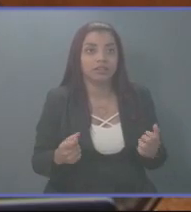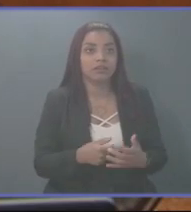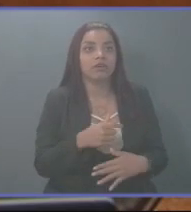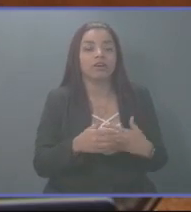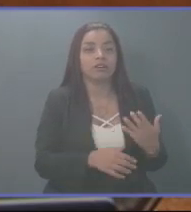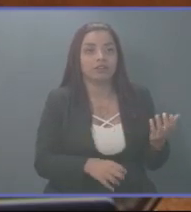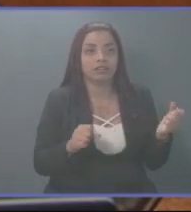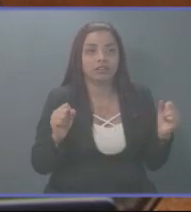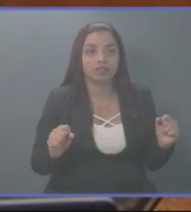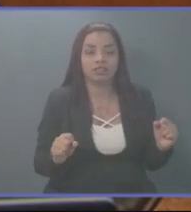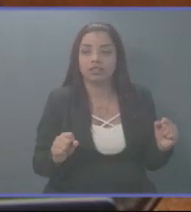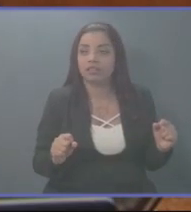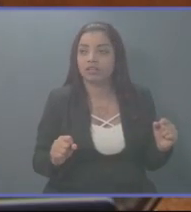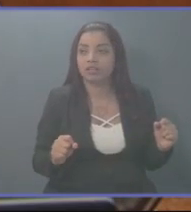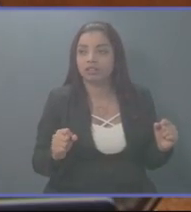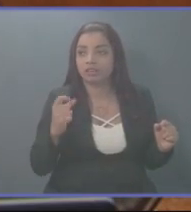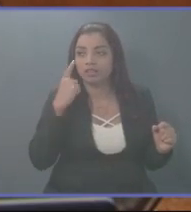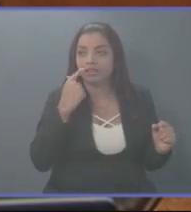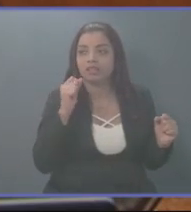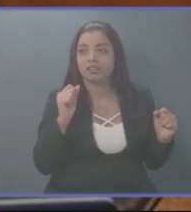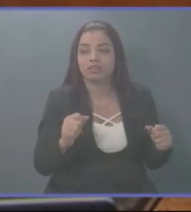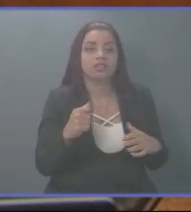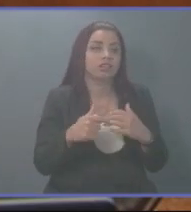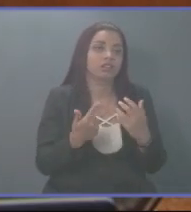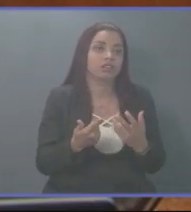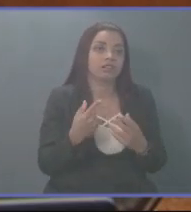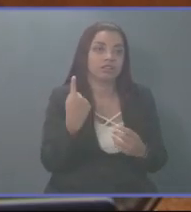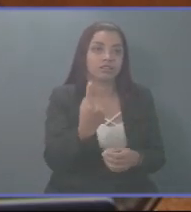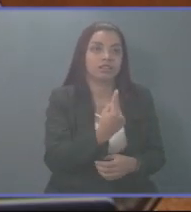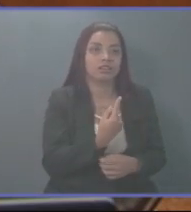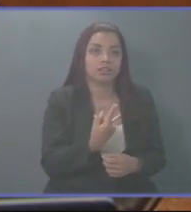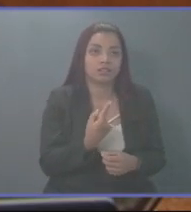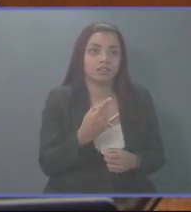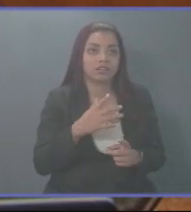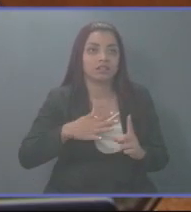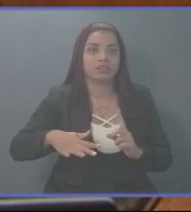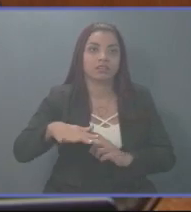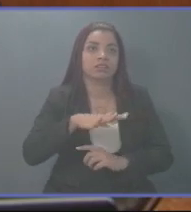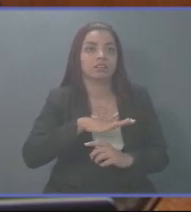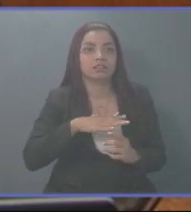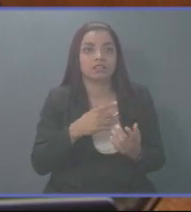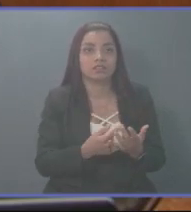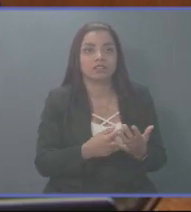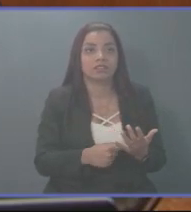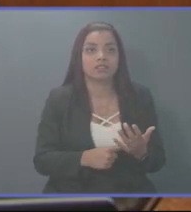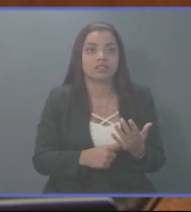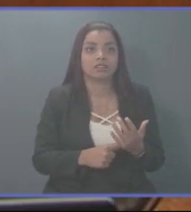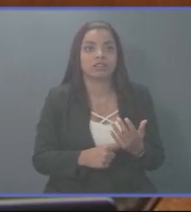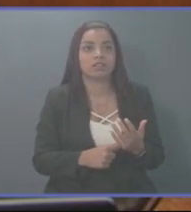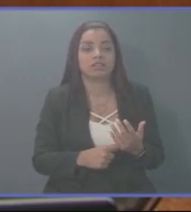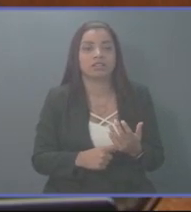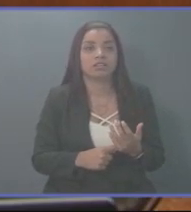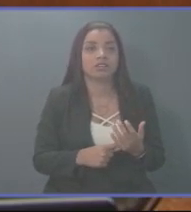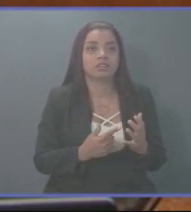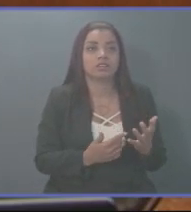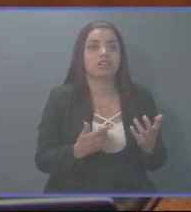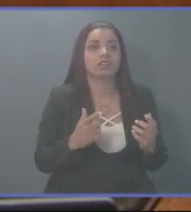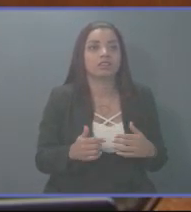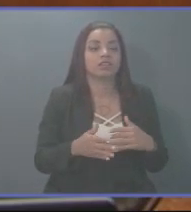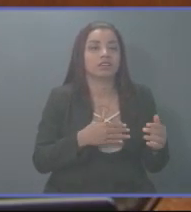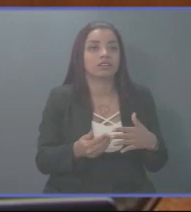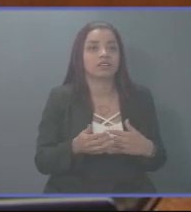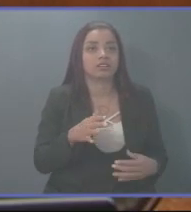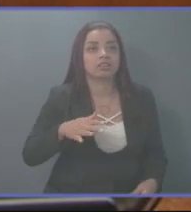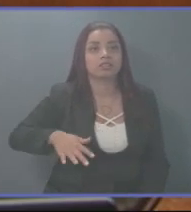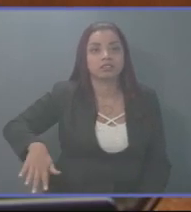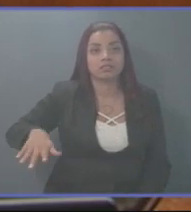calidad y eficiente a las personas en condición de desplazamiento que la requieran, independientemente del lugar del